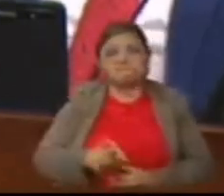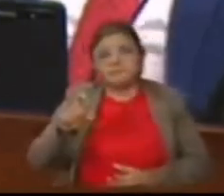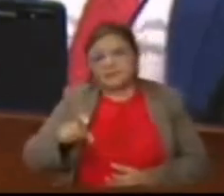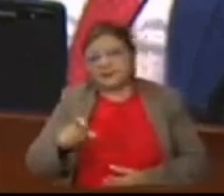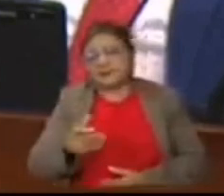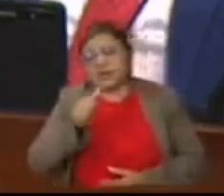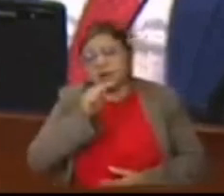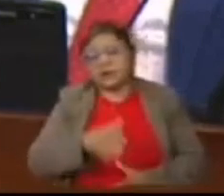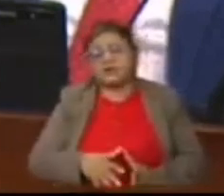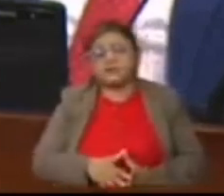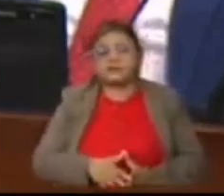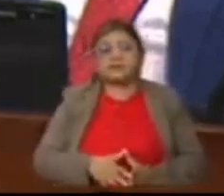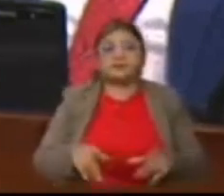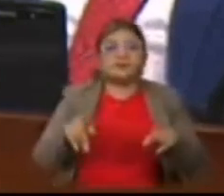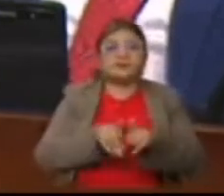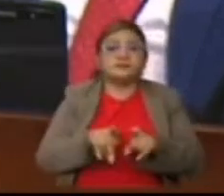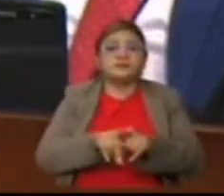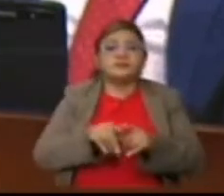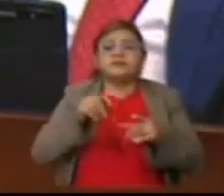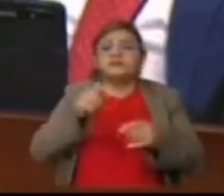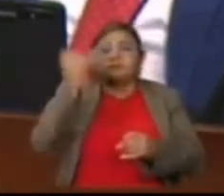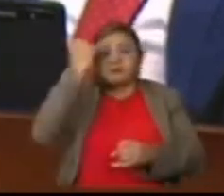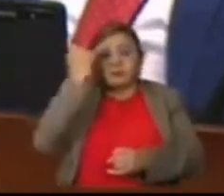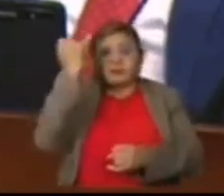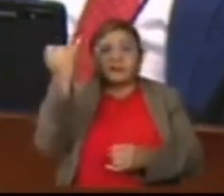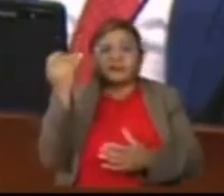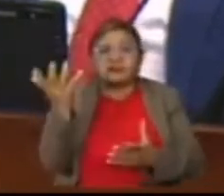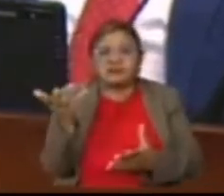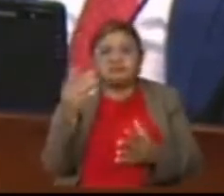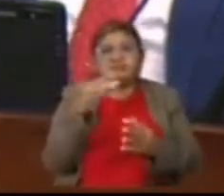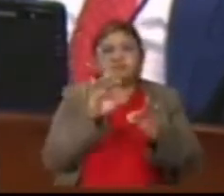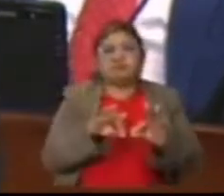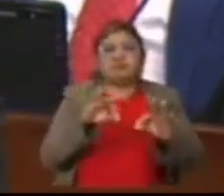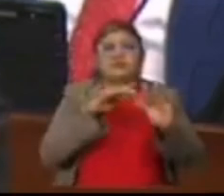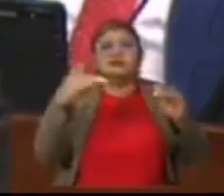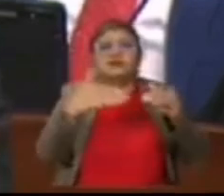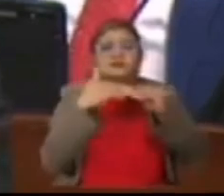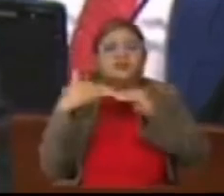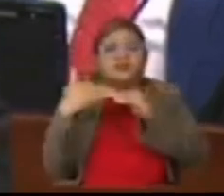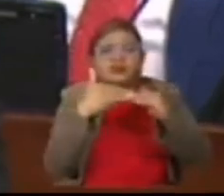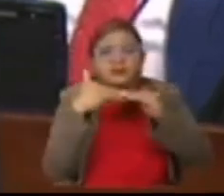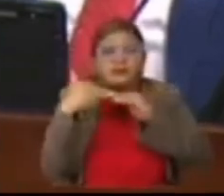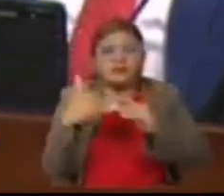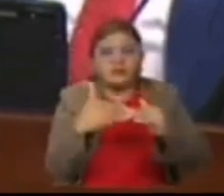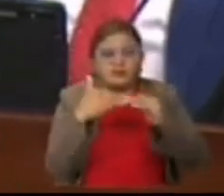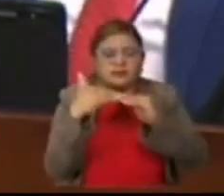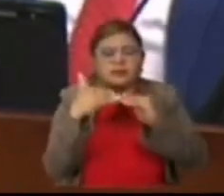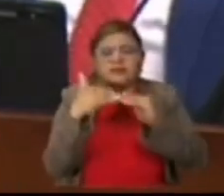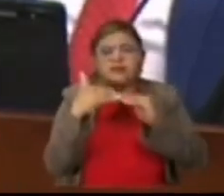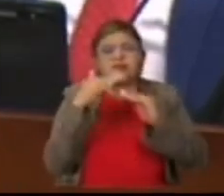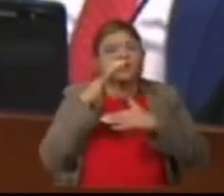Además, a través de esta iniciativa, buscamos que haya igualdad para todas